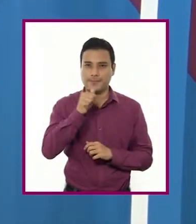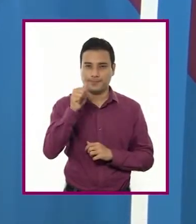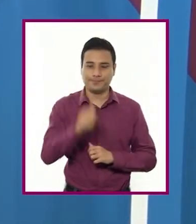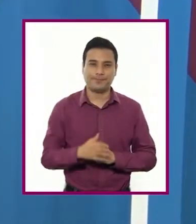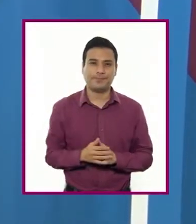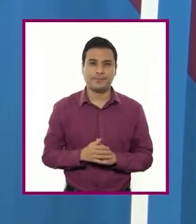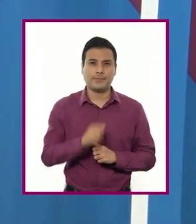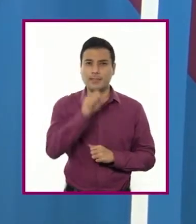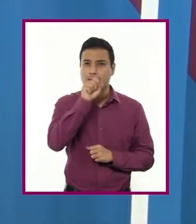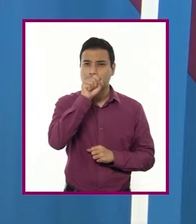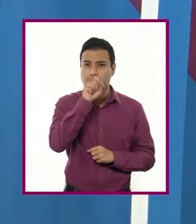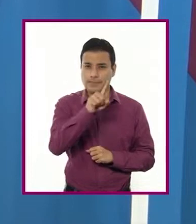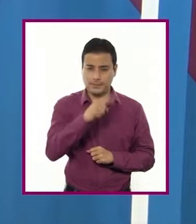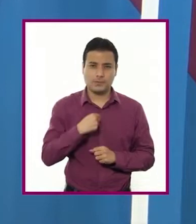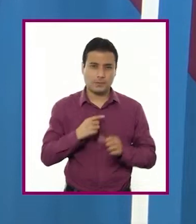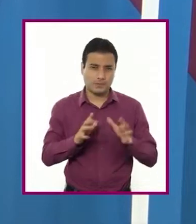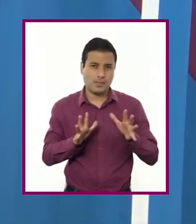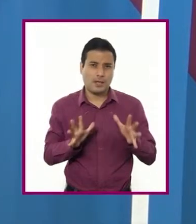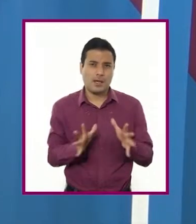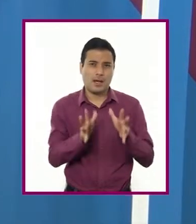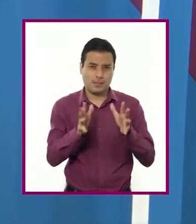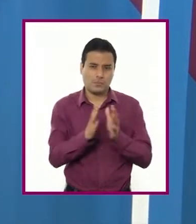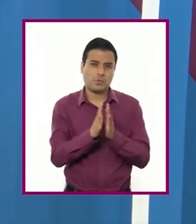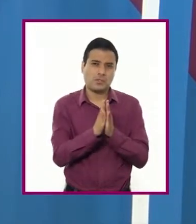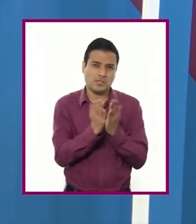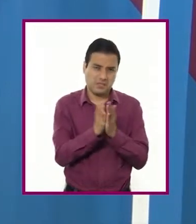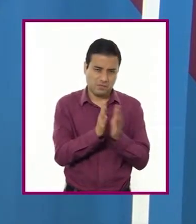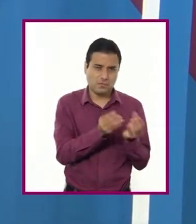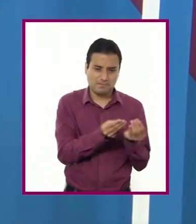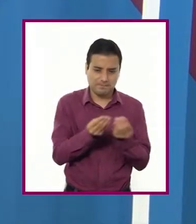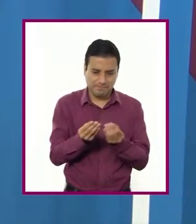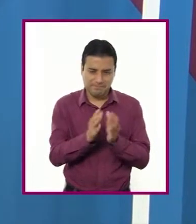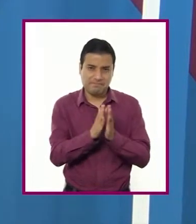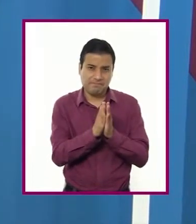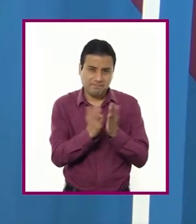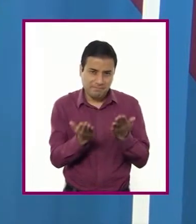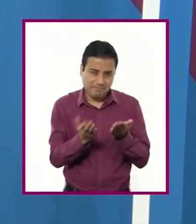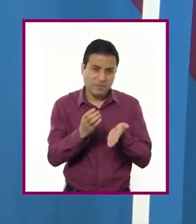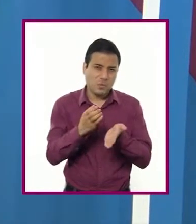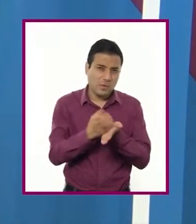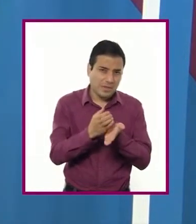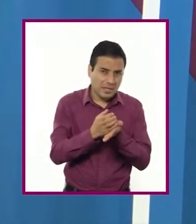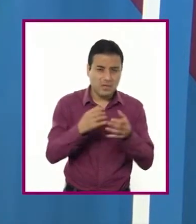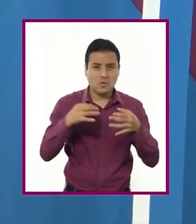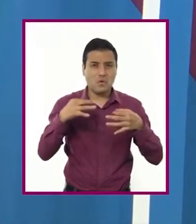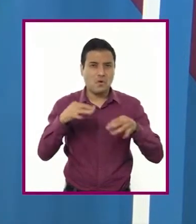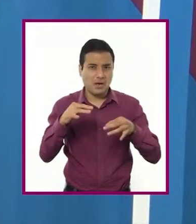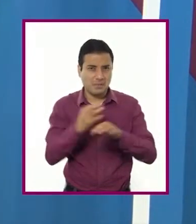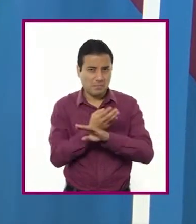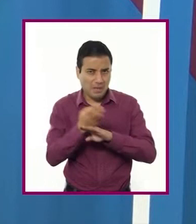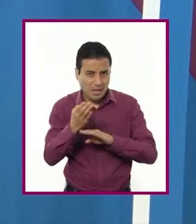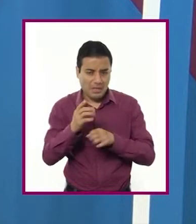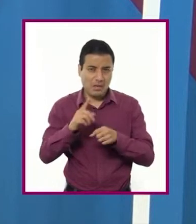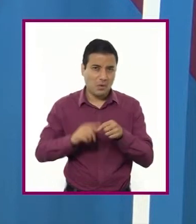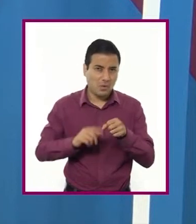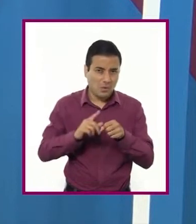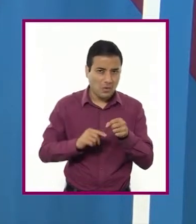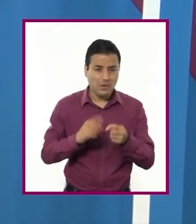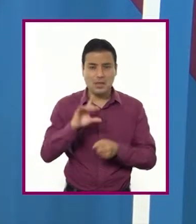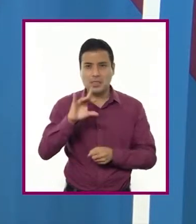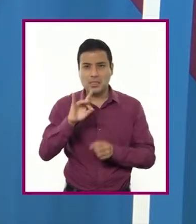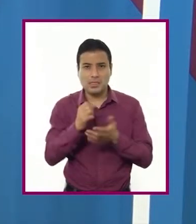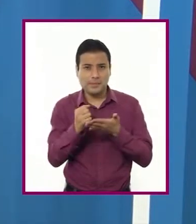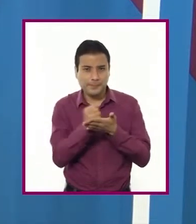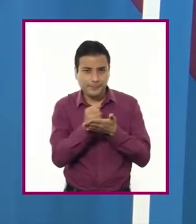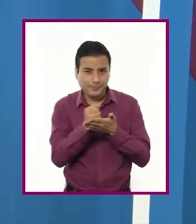También les invito a tener cerca su libro de texto, cuaderno u hojas blancas y de colores, pegamento, así como lápiz